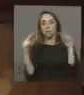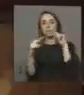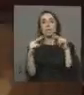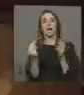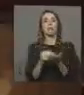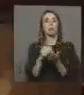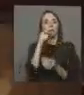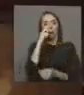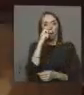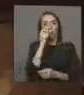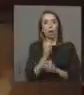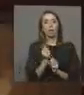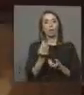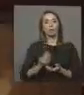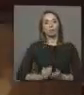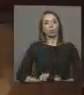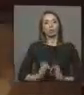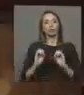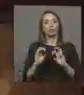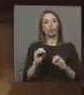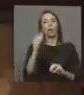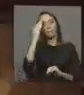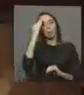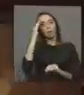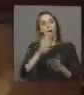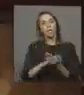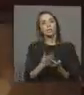Humanas, Fundación Educación Popular en Salud,